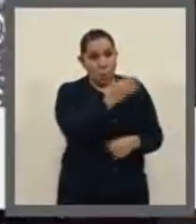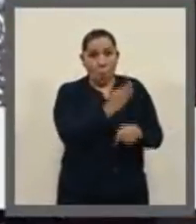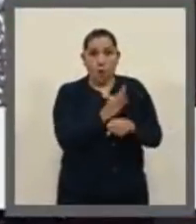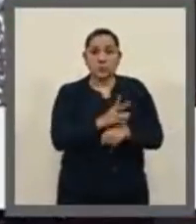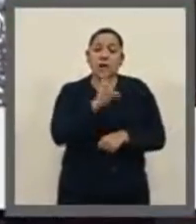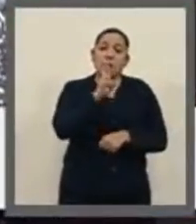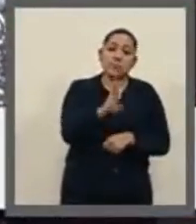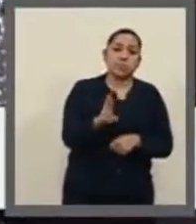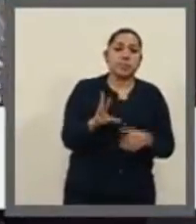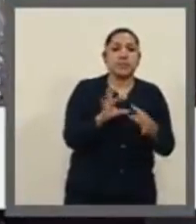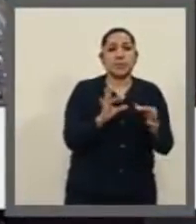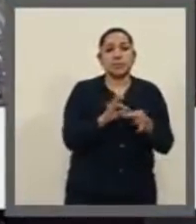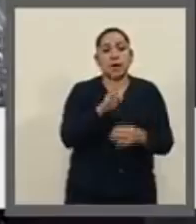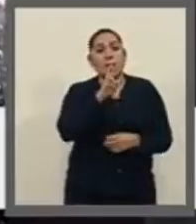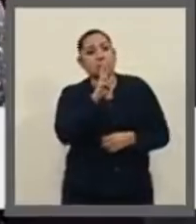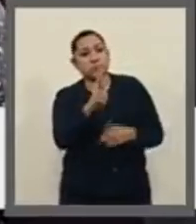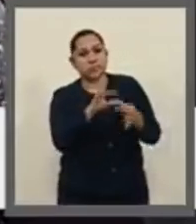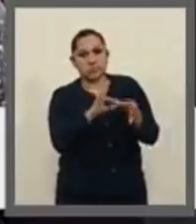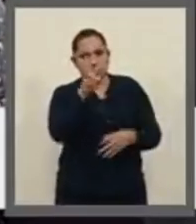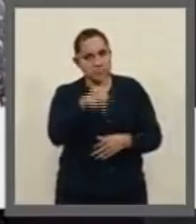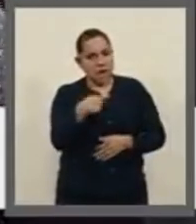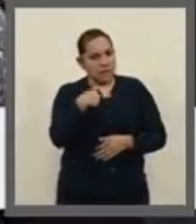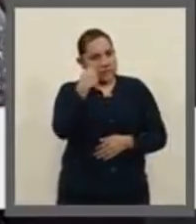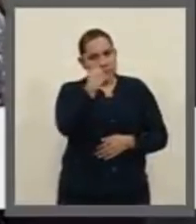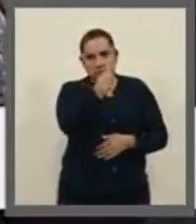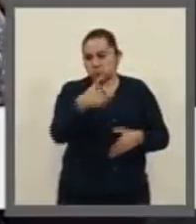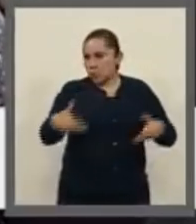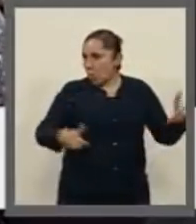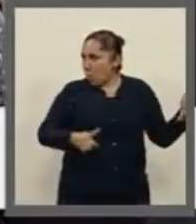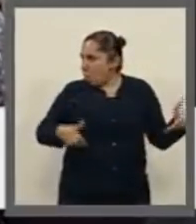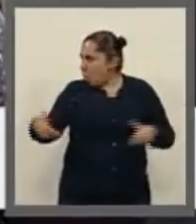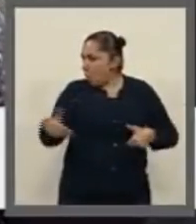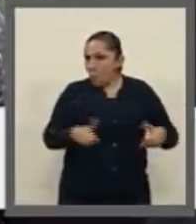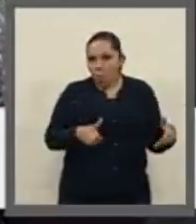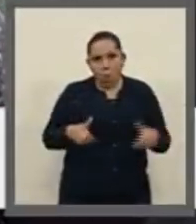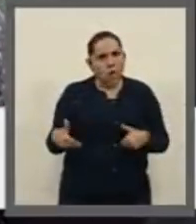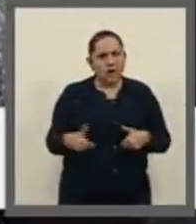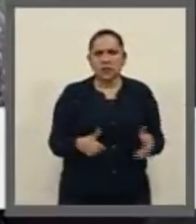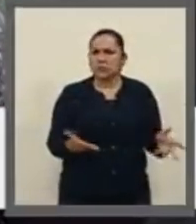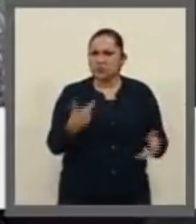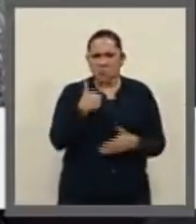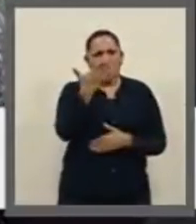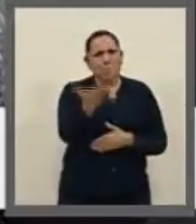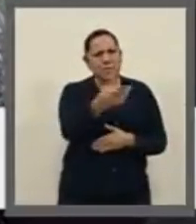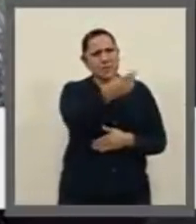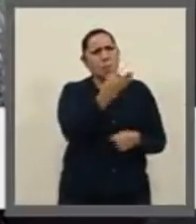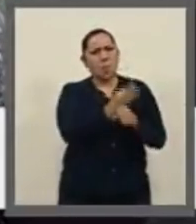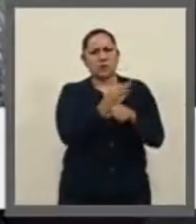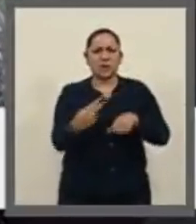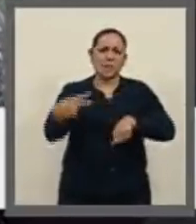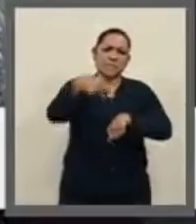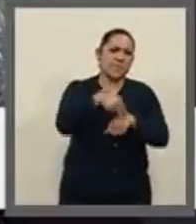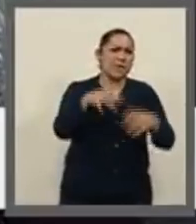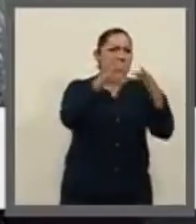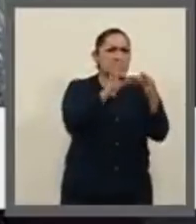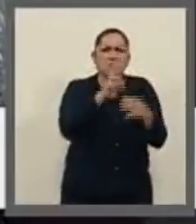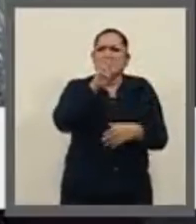este funcionario. Yo pido que se suspenda esta comparecencia, es verdaderamente